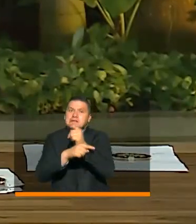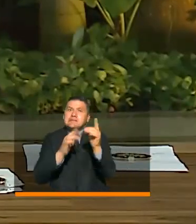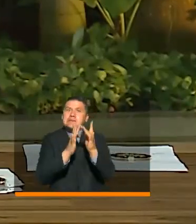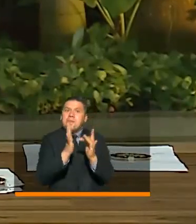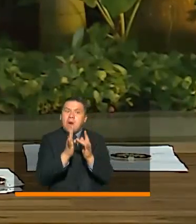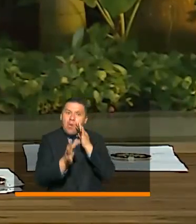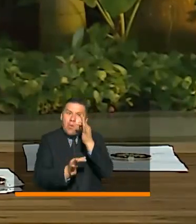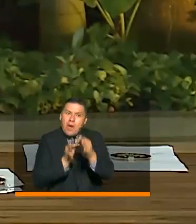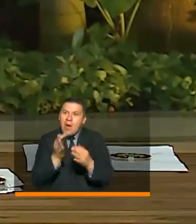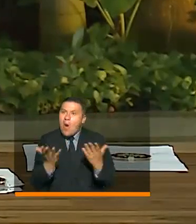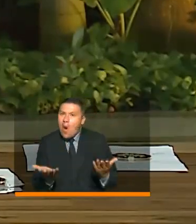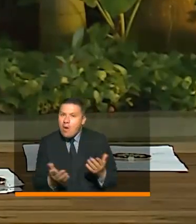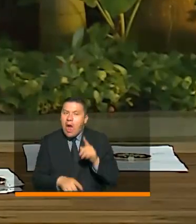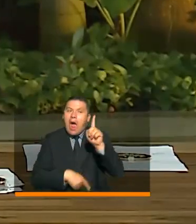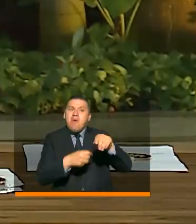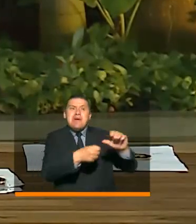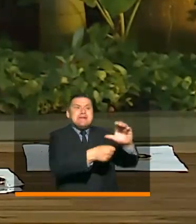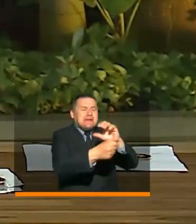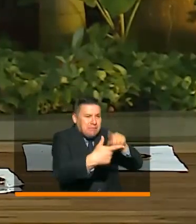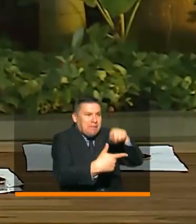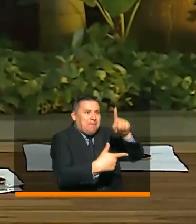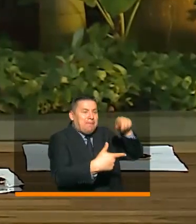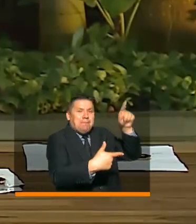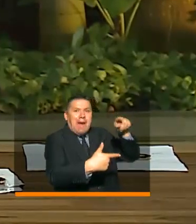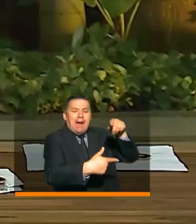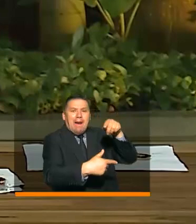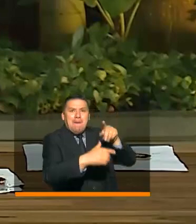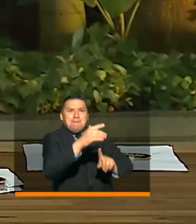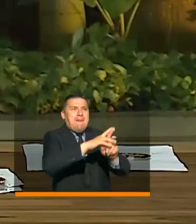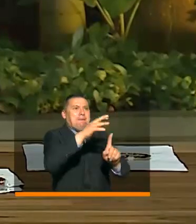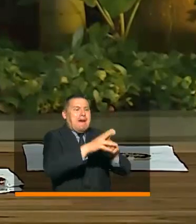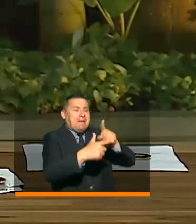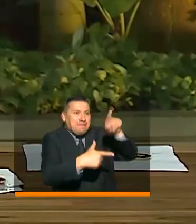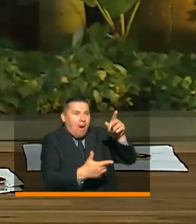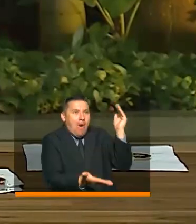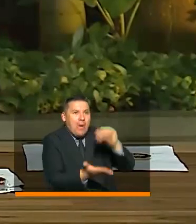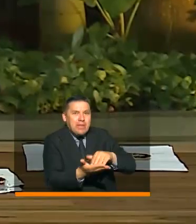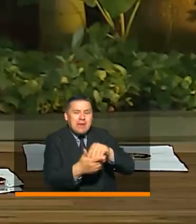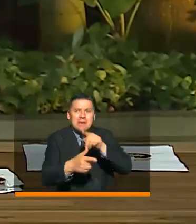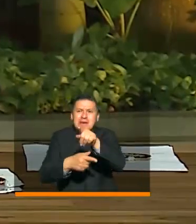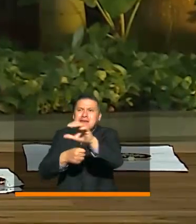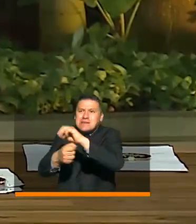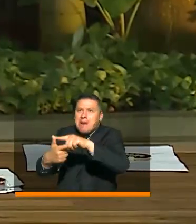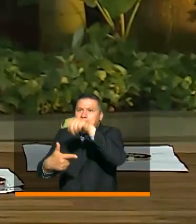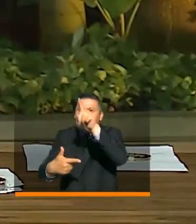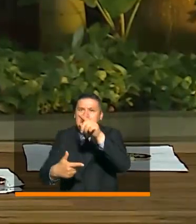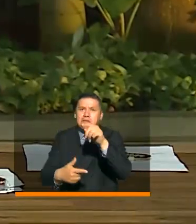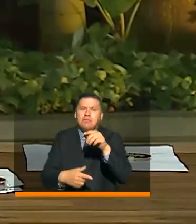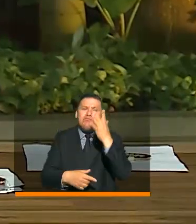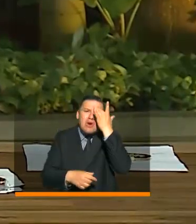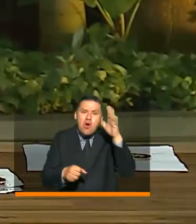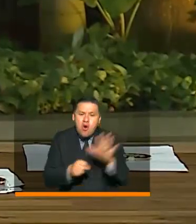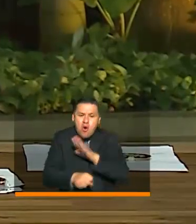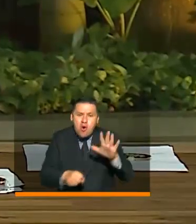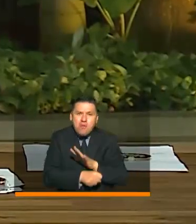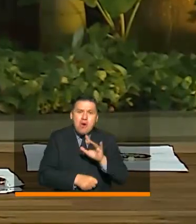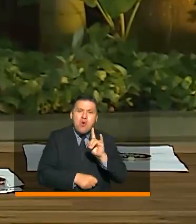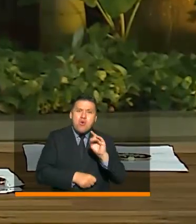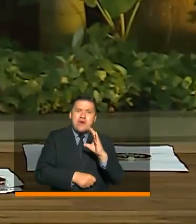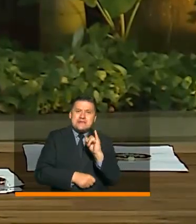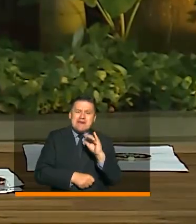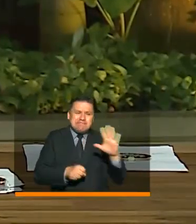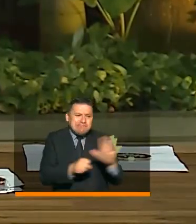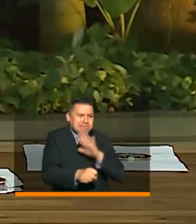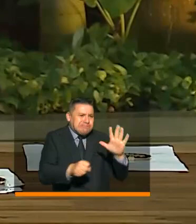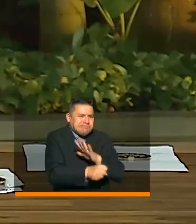Santa, aquellas ciudades que hemos tenido algunas alertas que han estado también aumentando la ocupación de unidades de cuidado intensivo y cómo